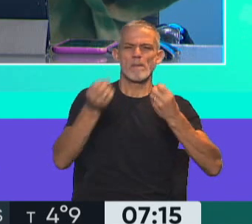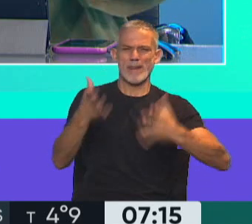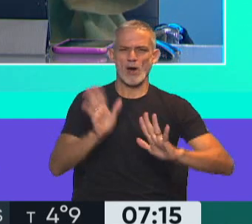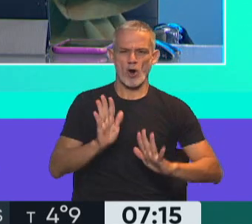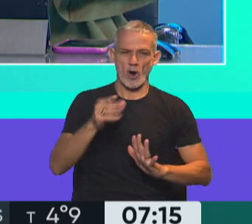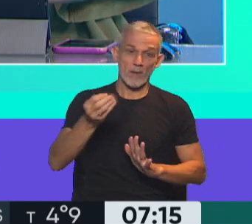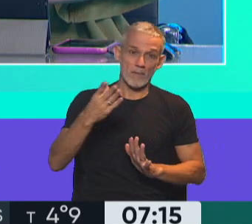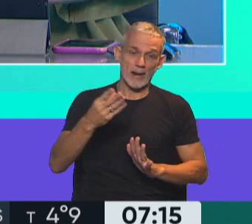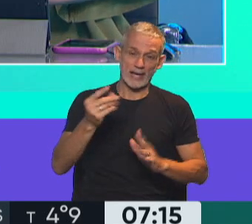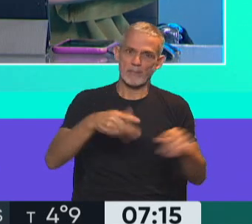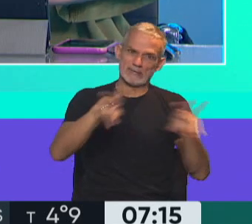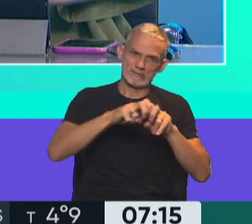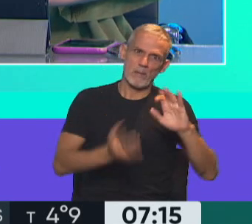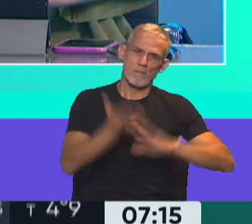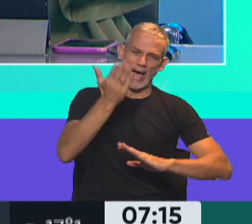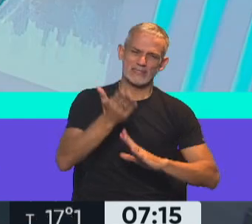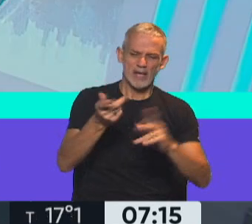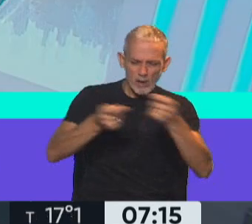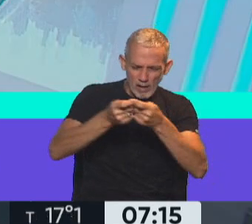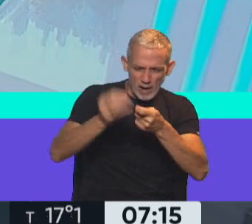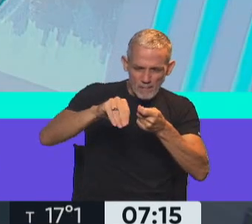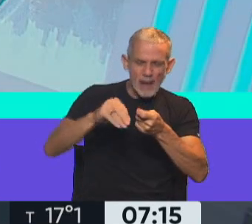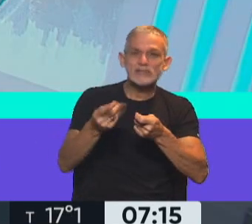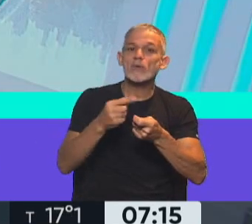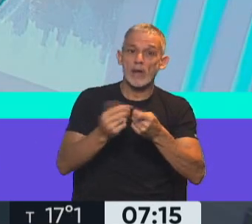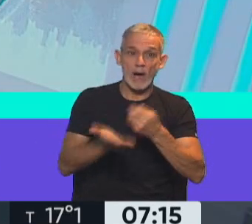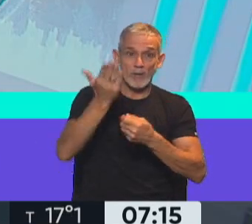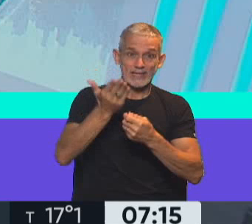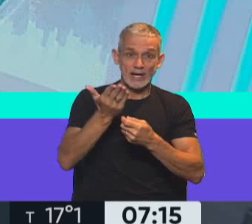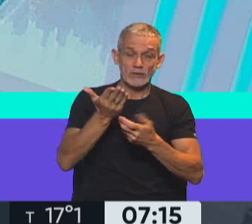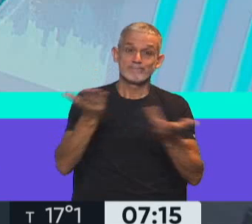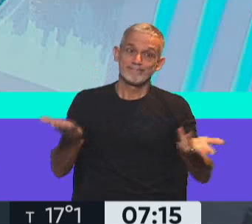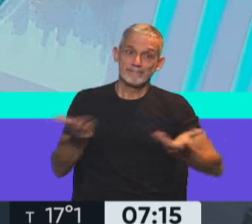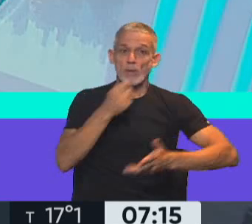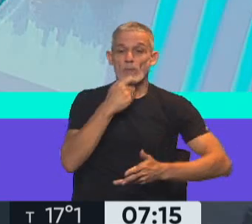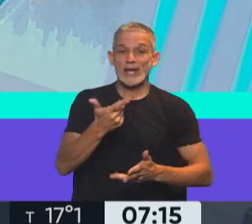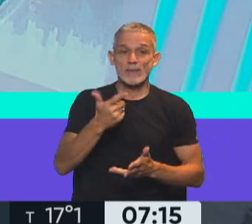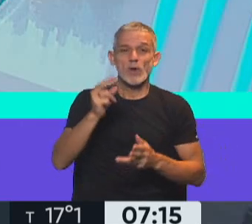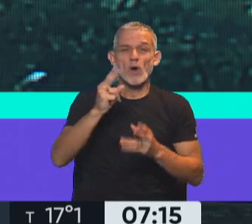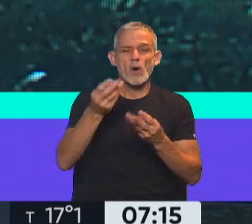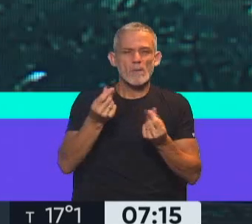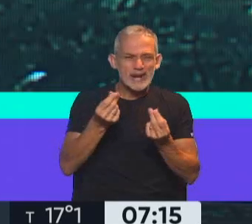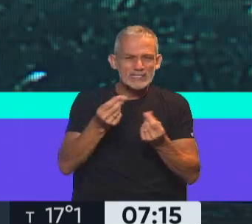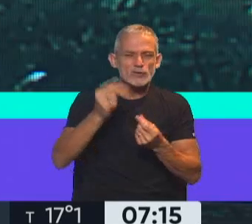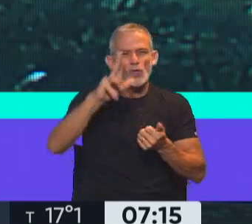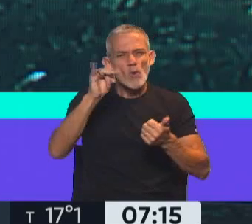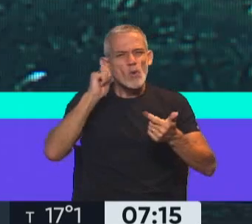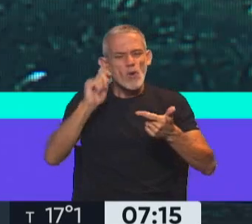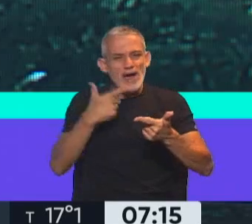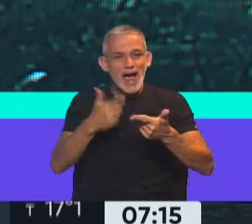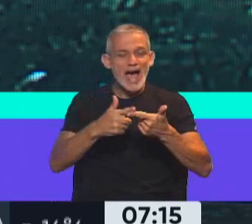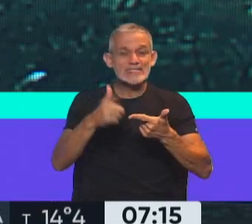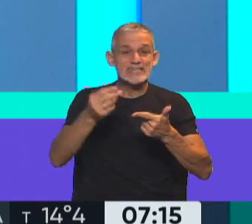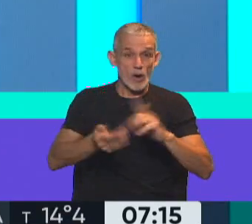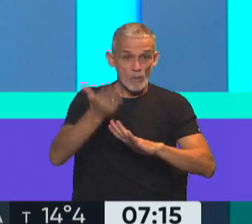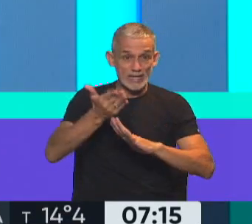para mejorar la recaudación. Administrar mejor significa aumentarlos, como en el caso de las tarifas con la segmentación y la posibilidad de ampliarlos, ¿o